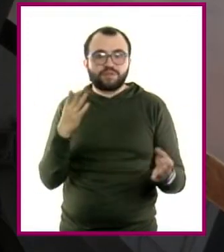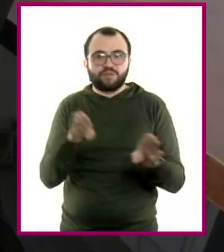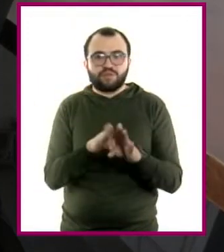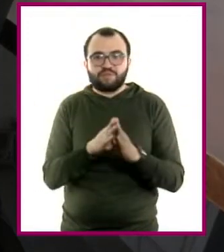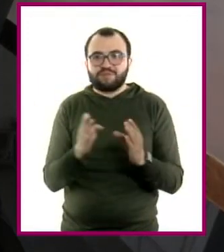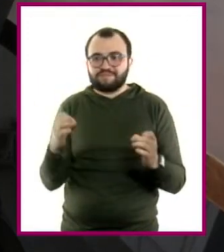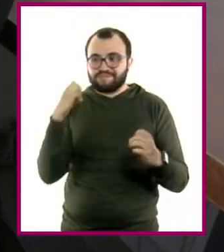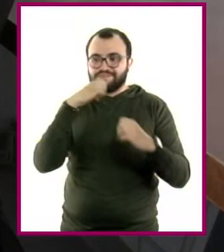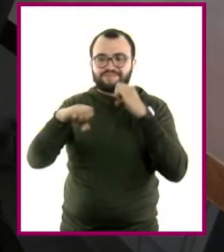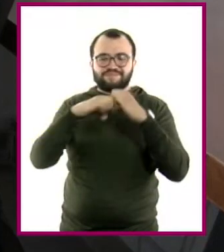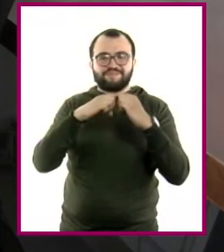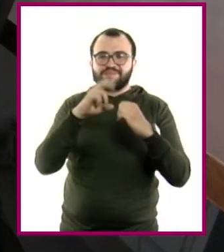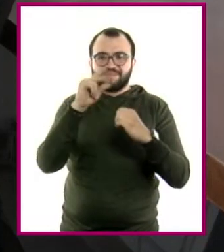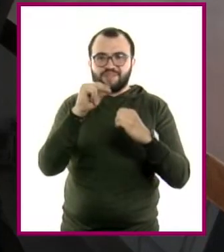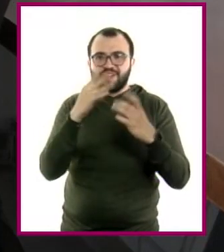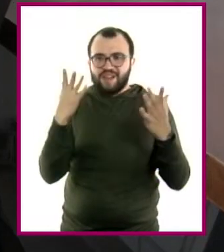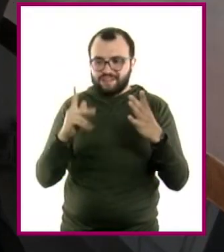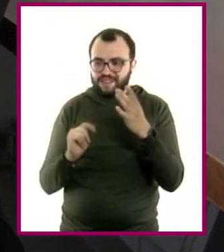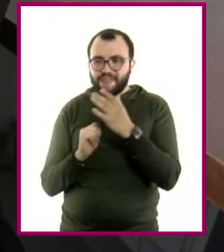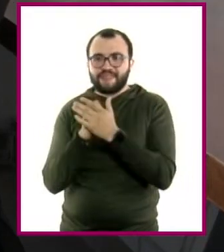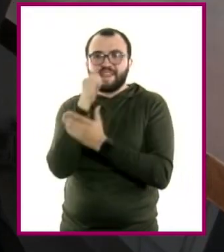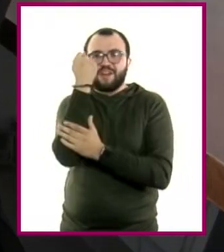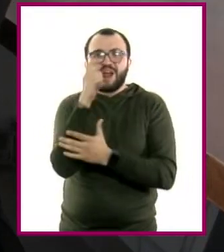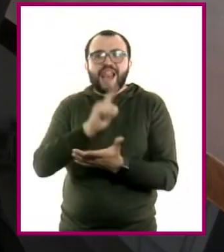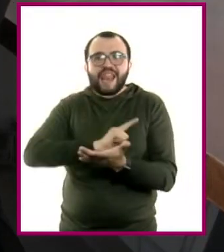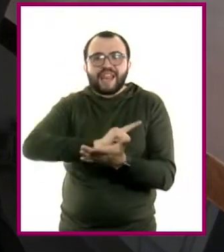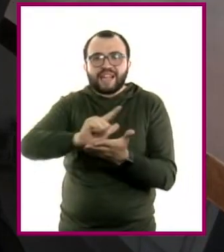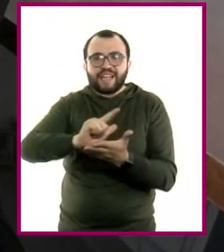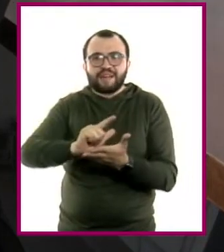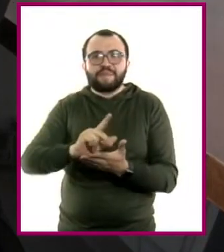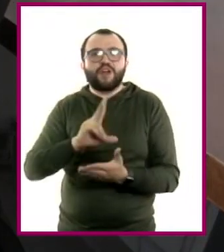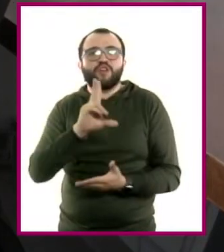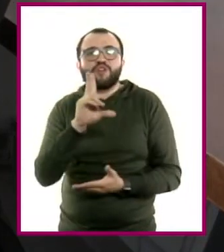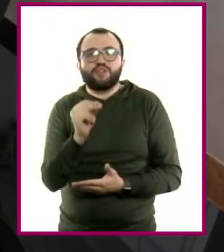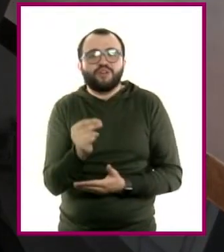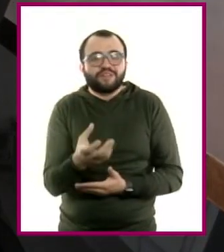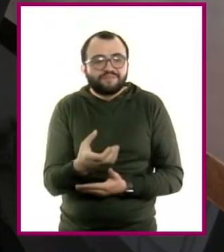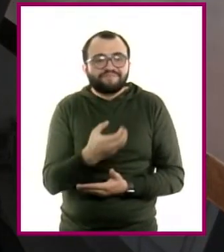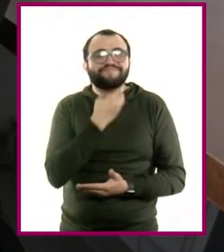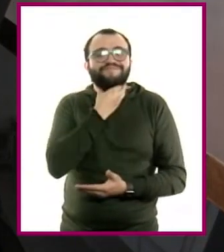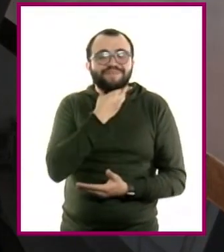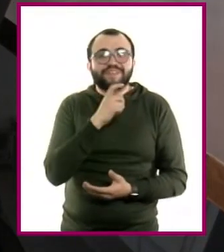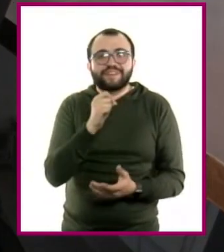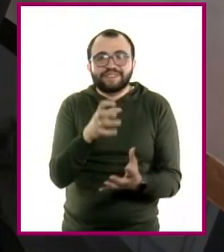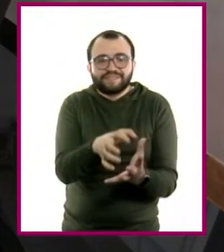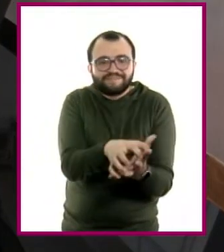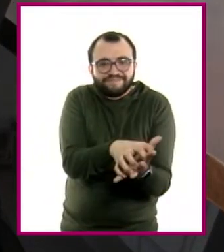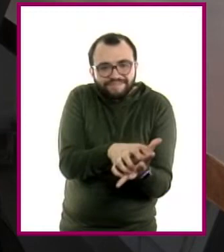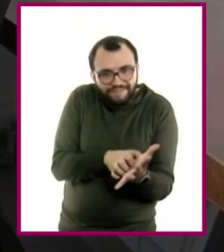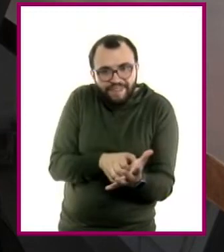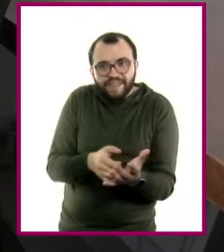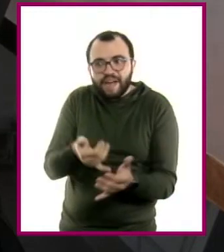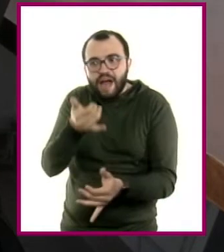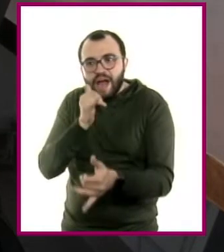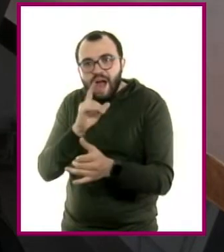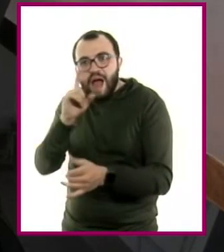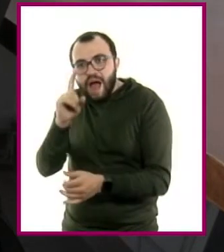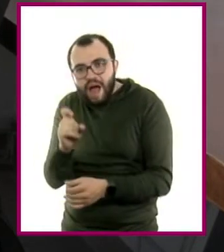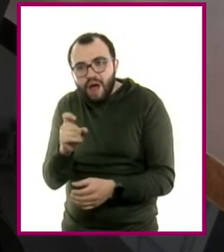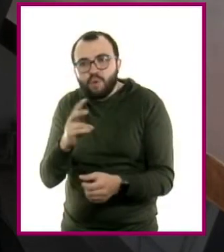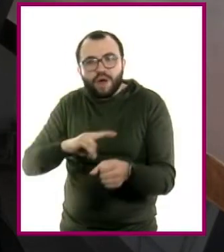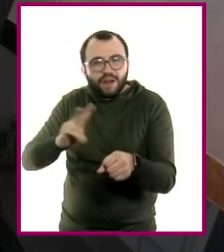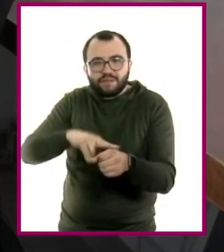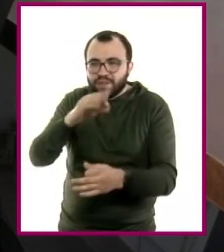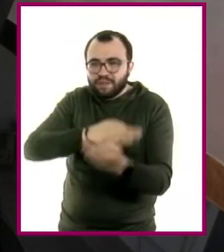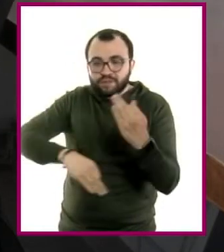Es urgente aplicar tecnologías limpias, que no agoten los recursos naturales y que no frenen a la economía. Se debe de cambiar